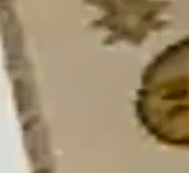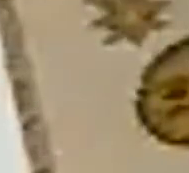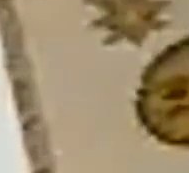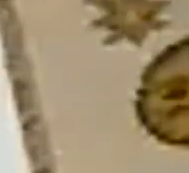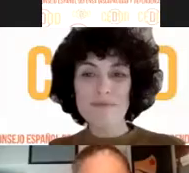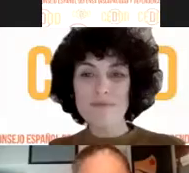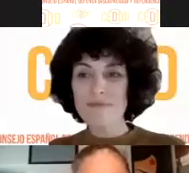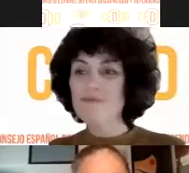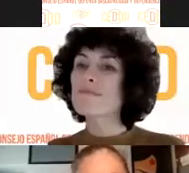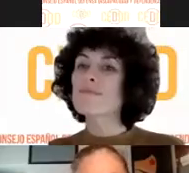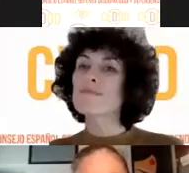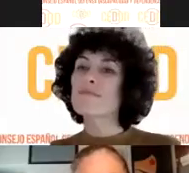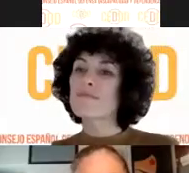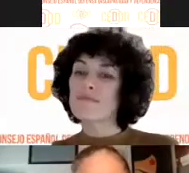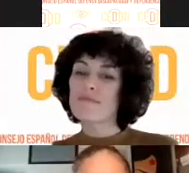Vale.